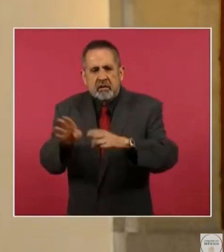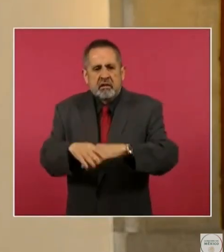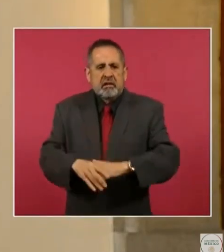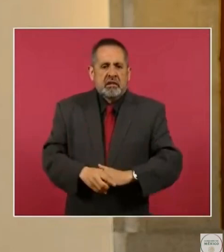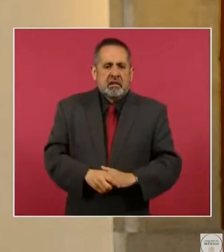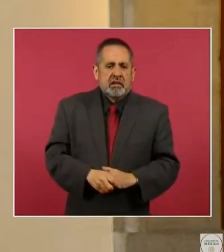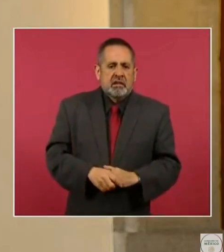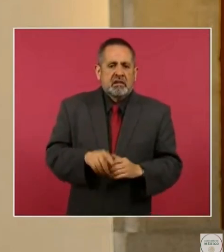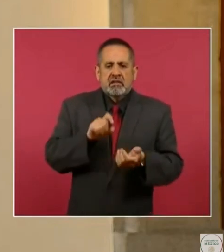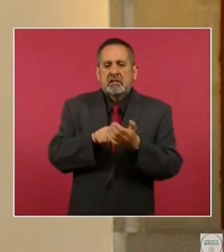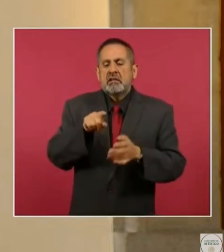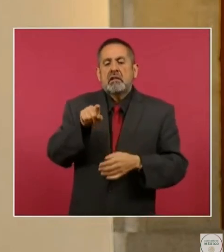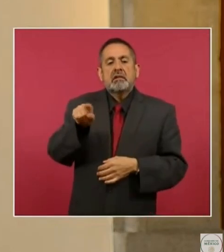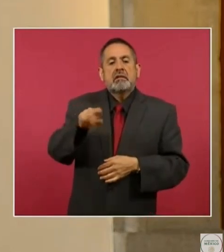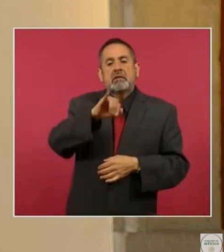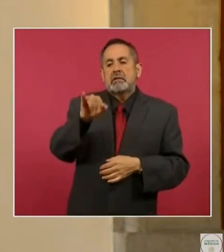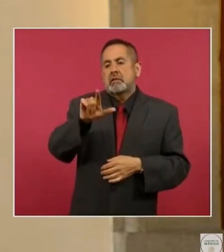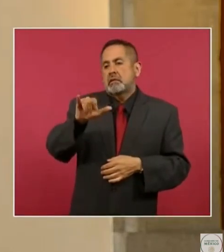en Jilotepec,